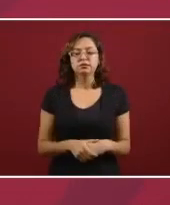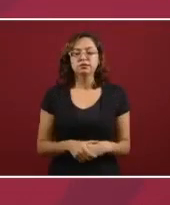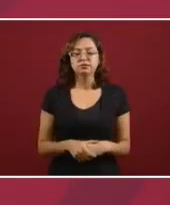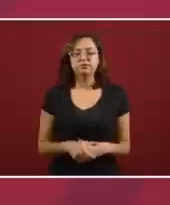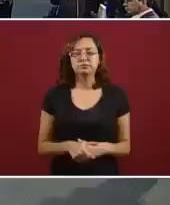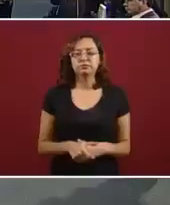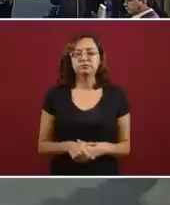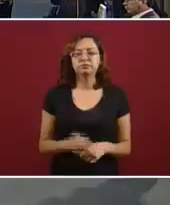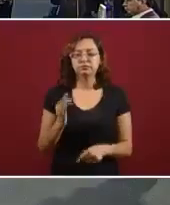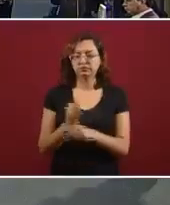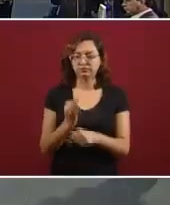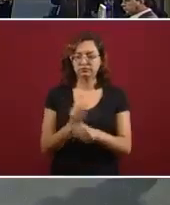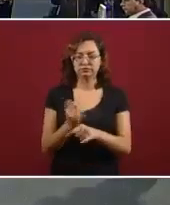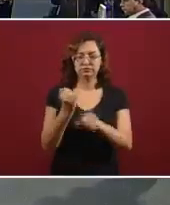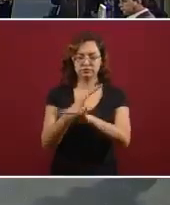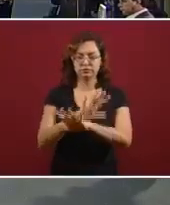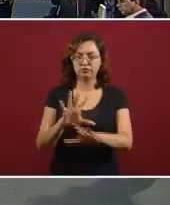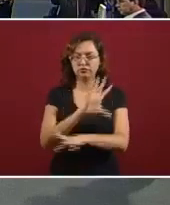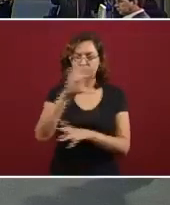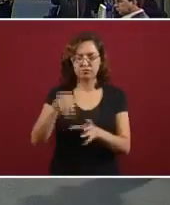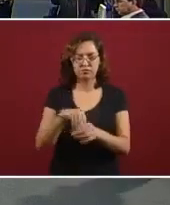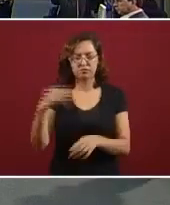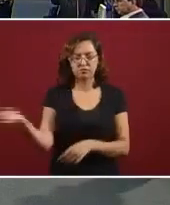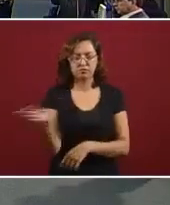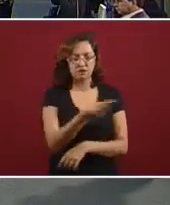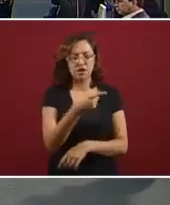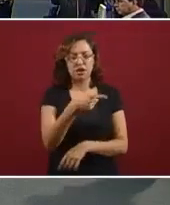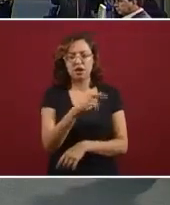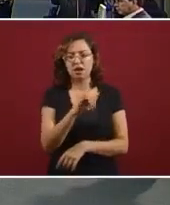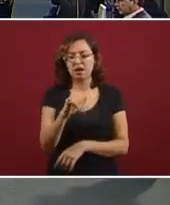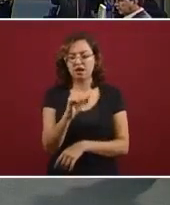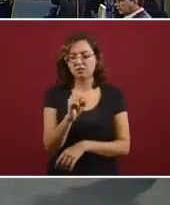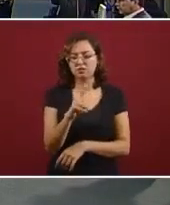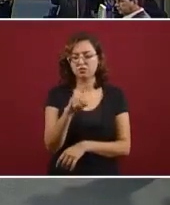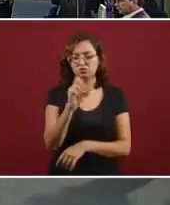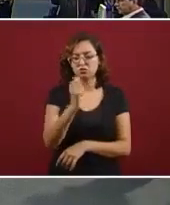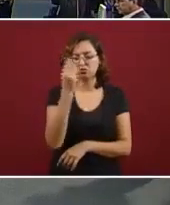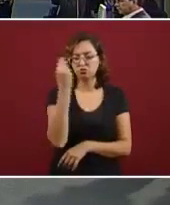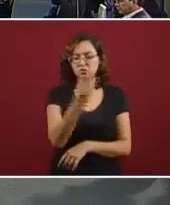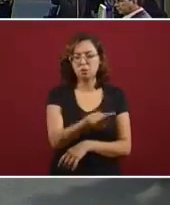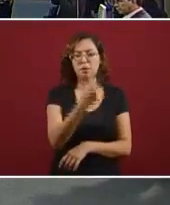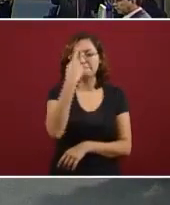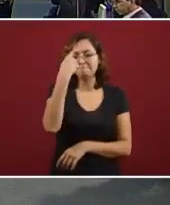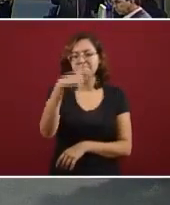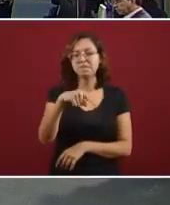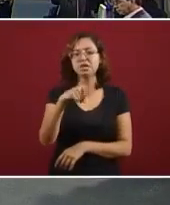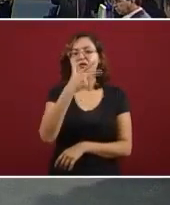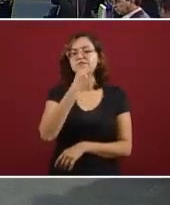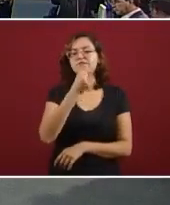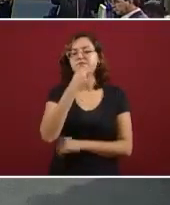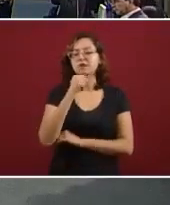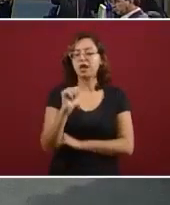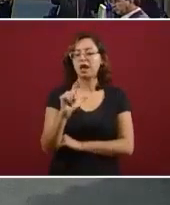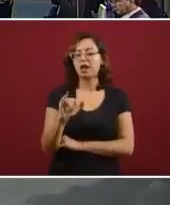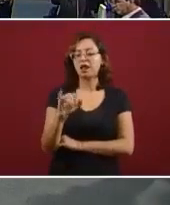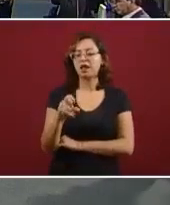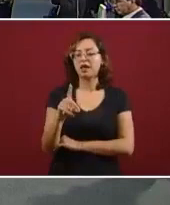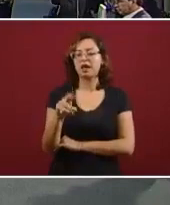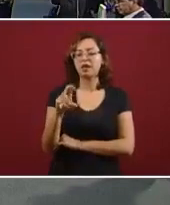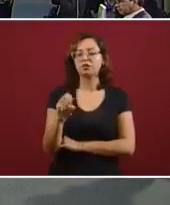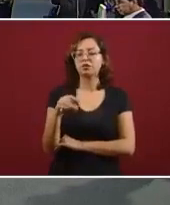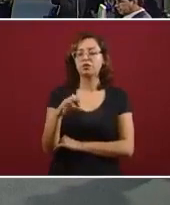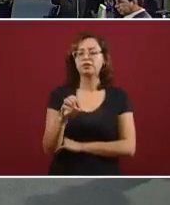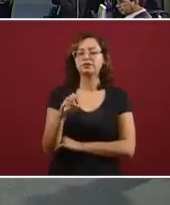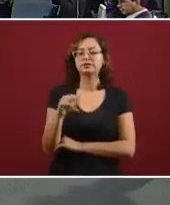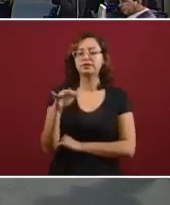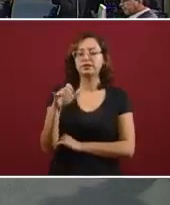das toda la información con Jesús para que lo atienda Alejandro Encinas directamente